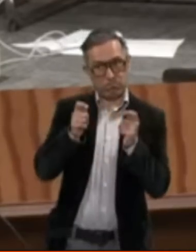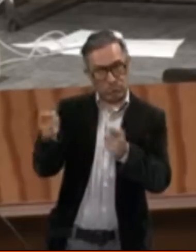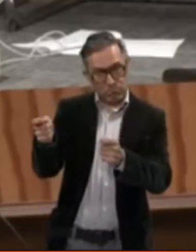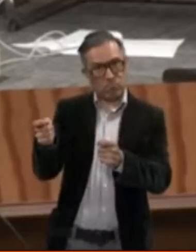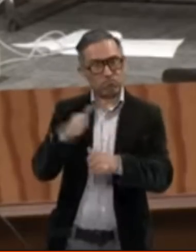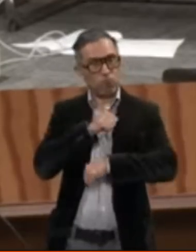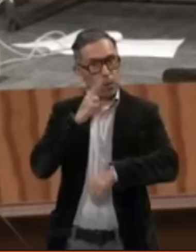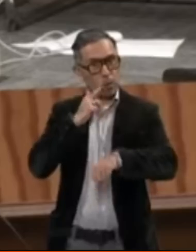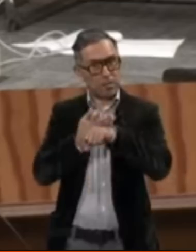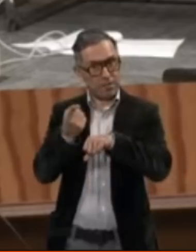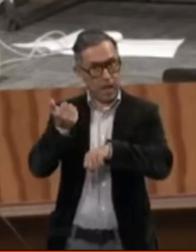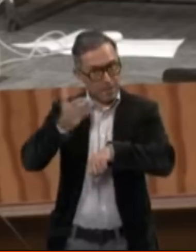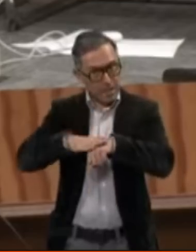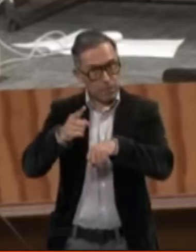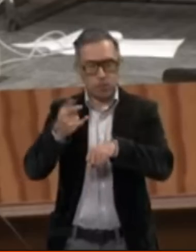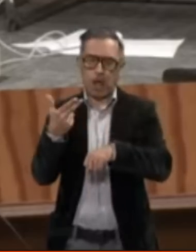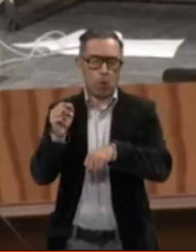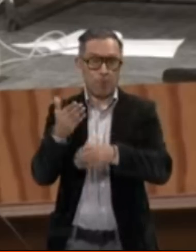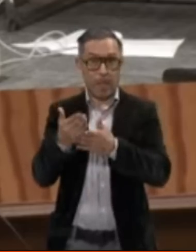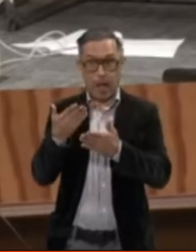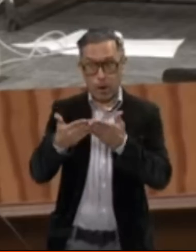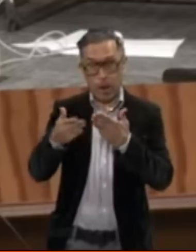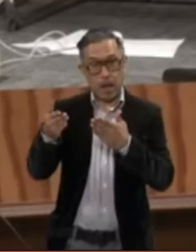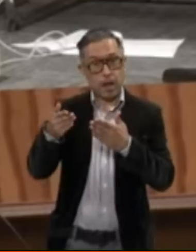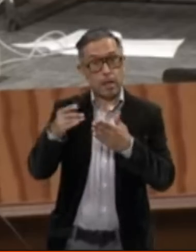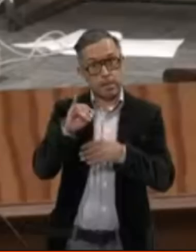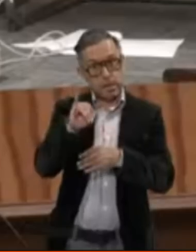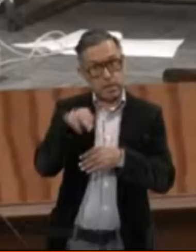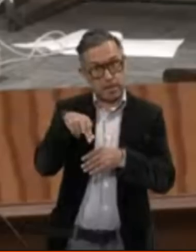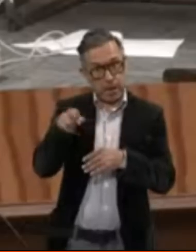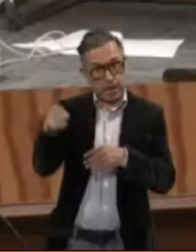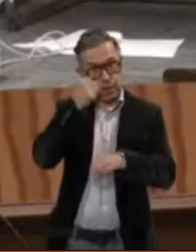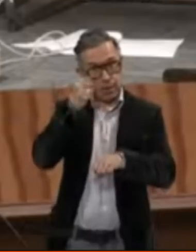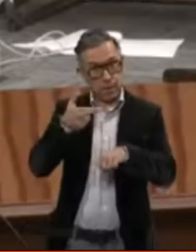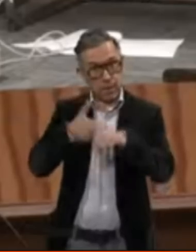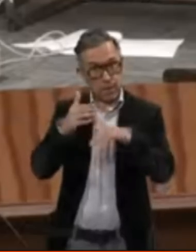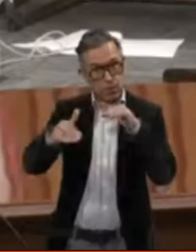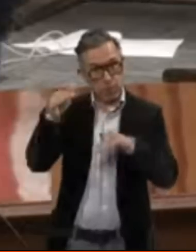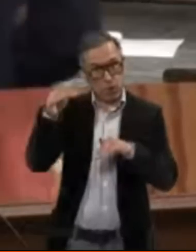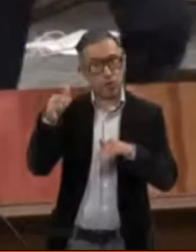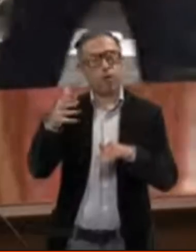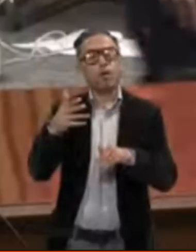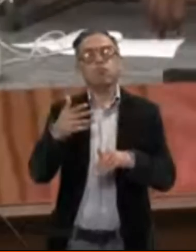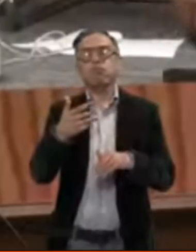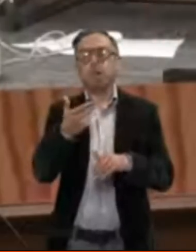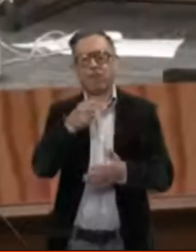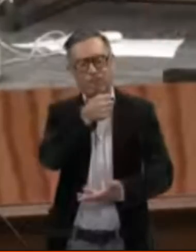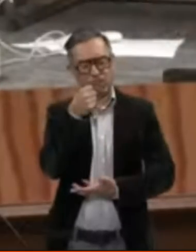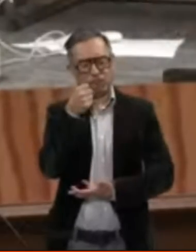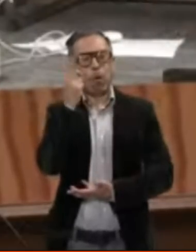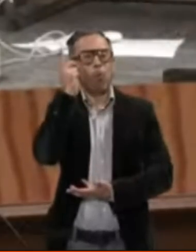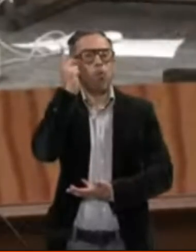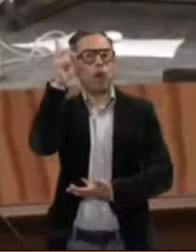la Secretaría Ejecutiva del Instituto Nacional Electoral no es el dueño y señor de los dineros del INE. Se debe